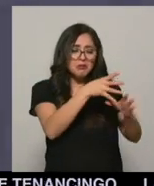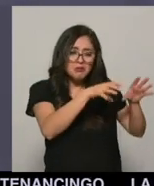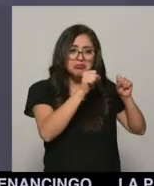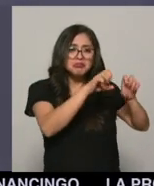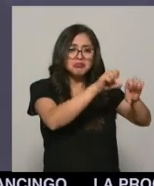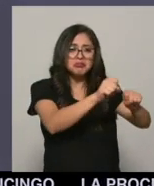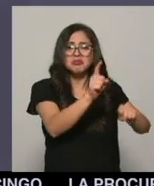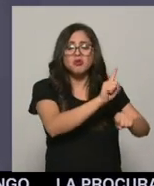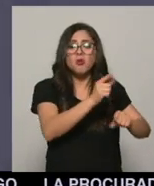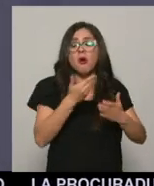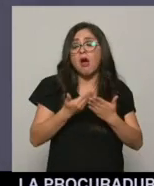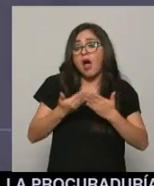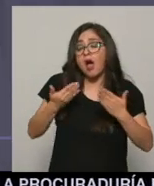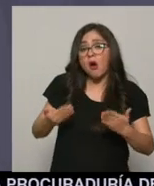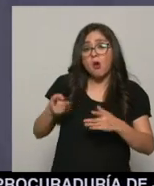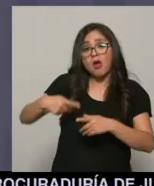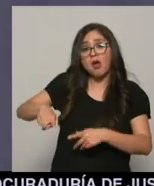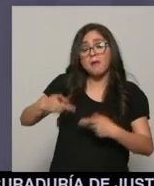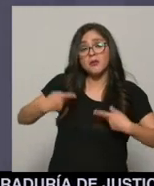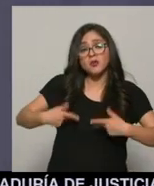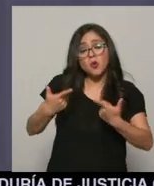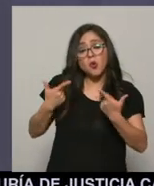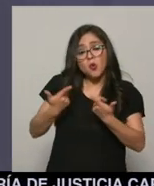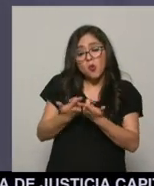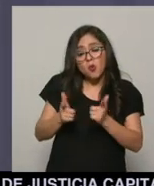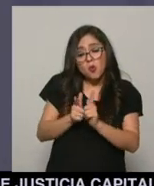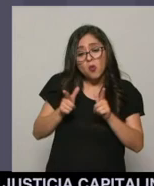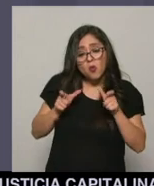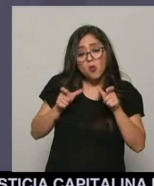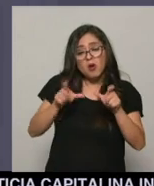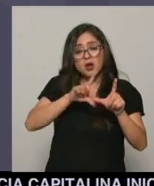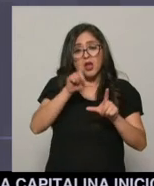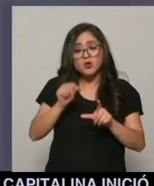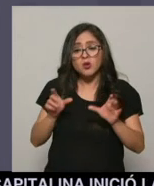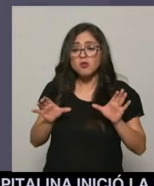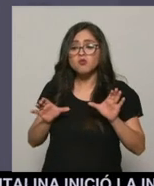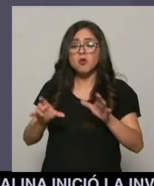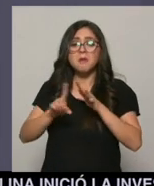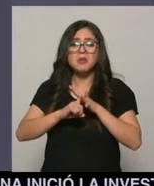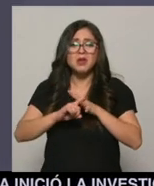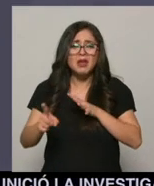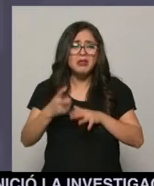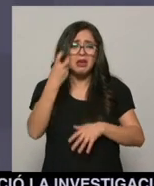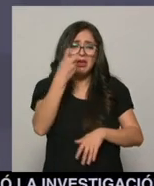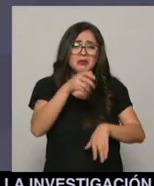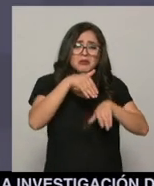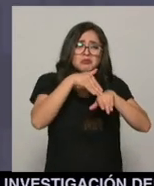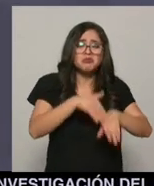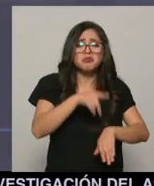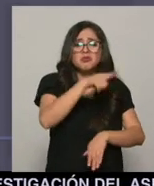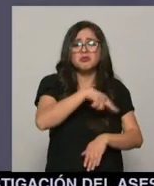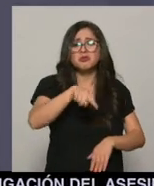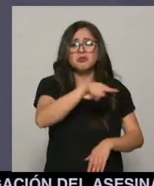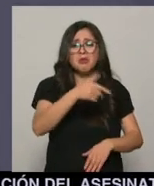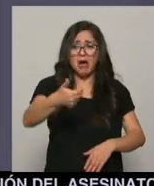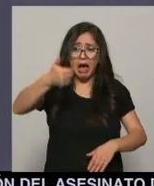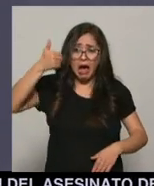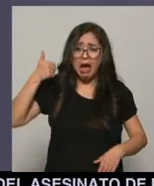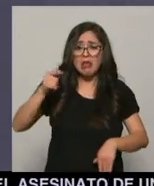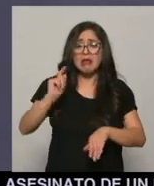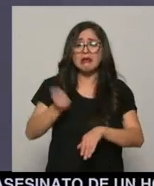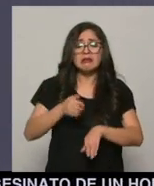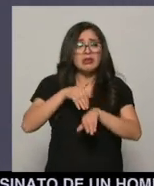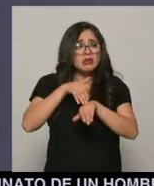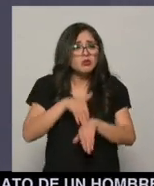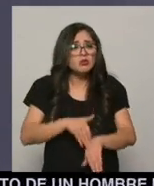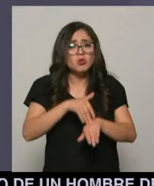migrantes para que Donald Trump nos dé una palomita. Eso se llama cesión de soberanía, y perdón, no lo habíamos visto ni en otros gobiernos que se cediera tanta